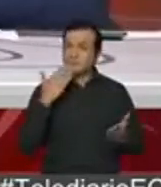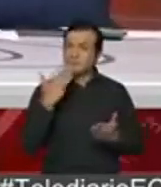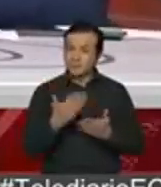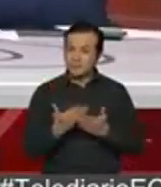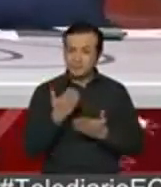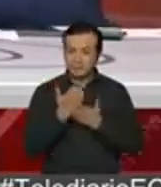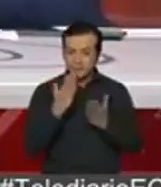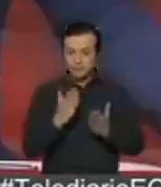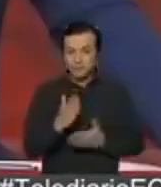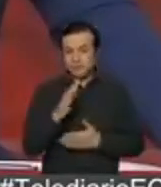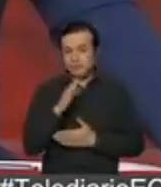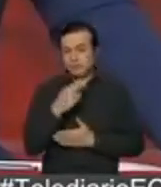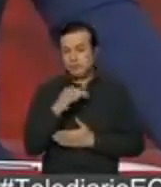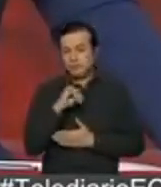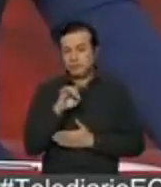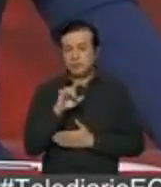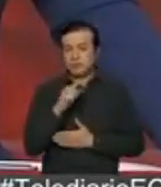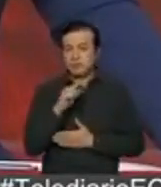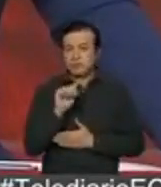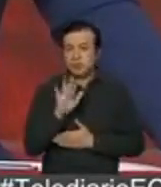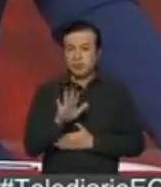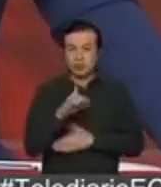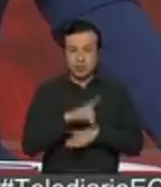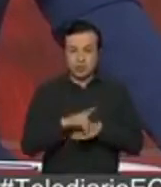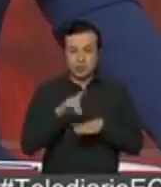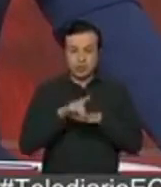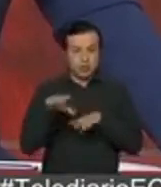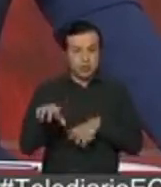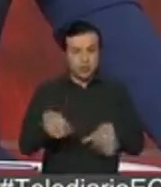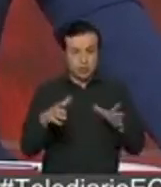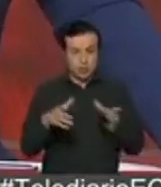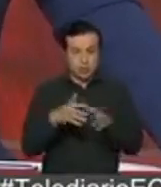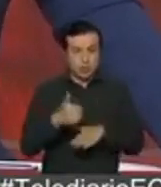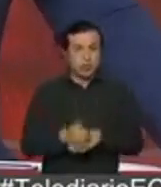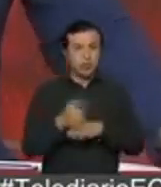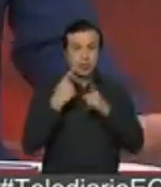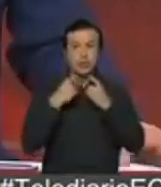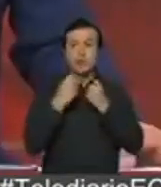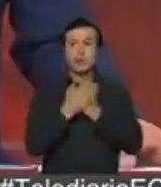al economista José Hidalgo, director de Cordes, por ofrecernos su punto de vista